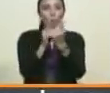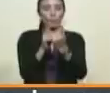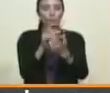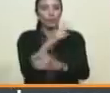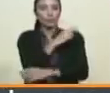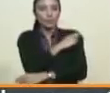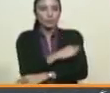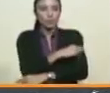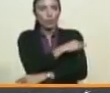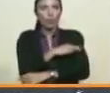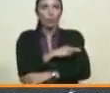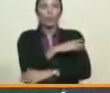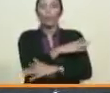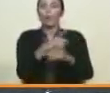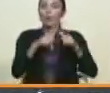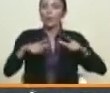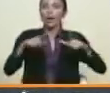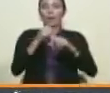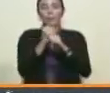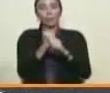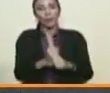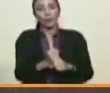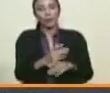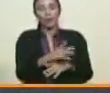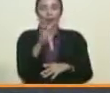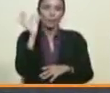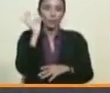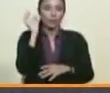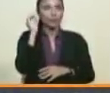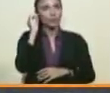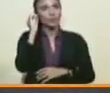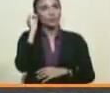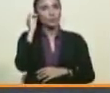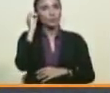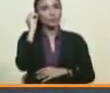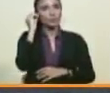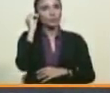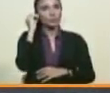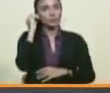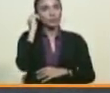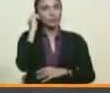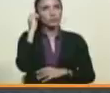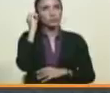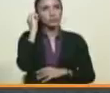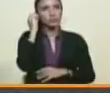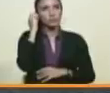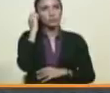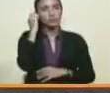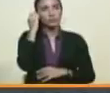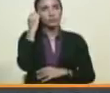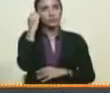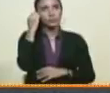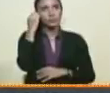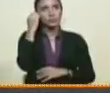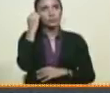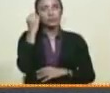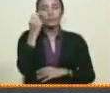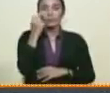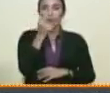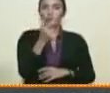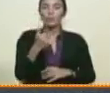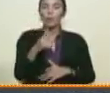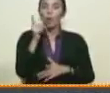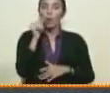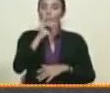espacios de consulta correcto correcto desde el área de neonatología aquí bebé autor